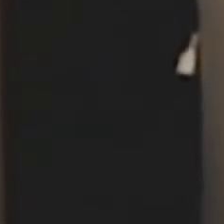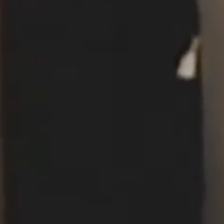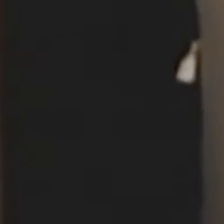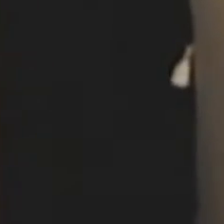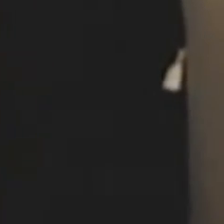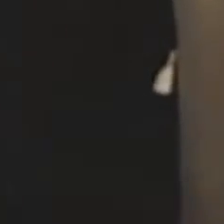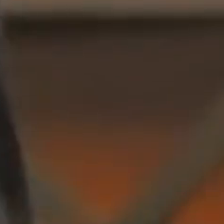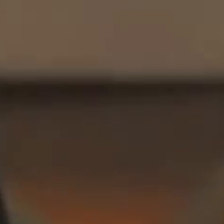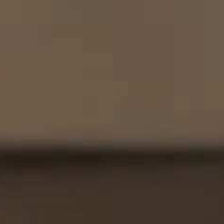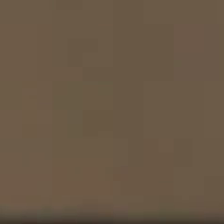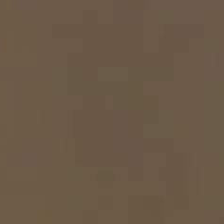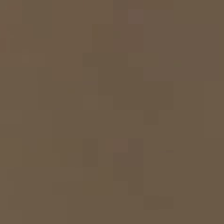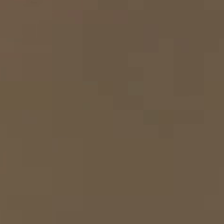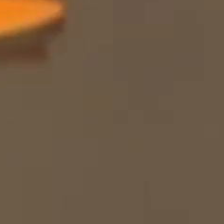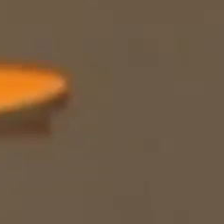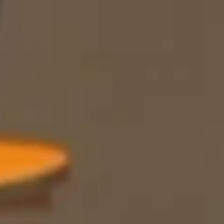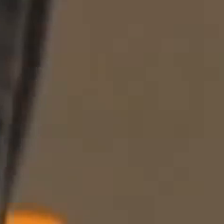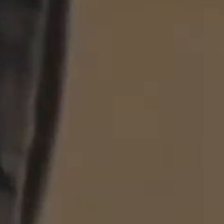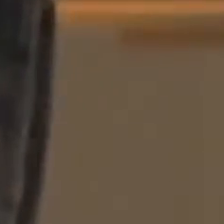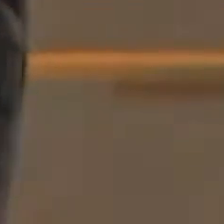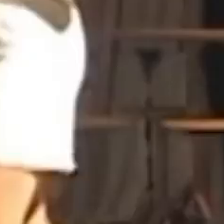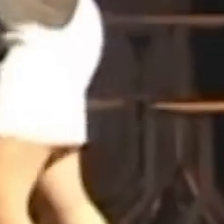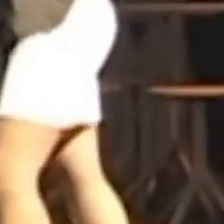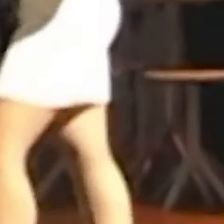de sus grandes inspiraciones.